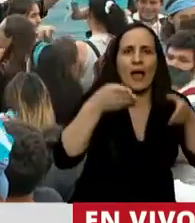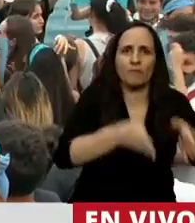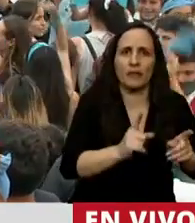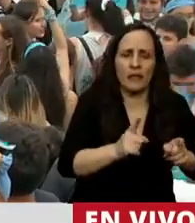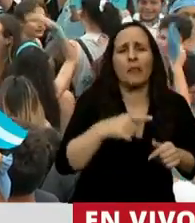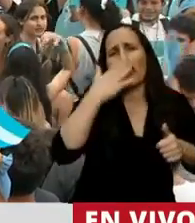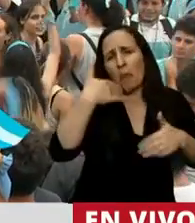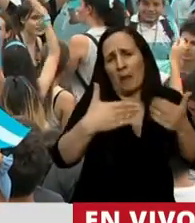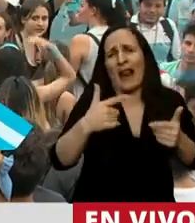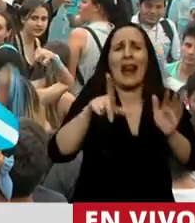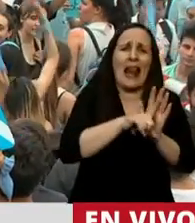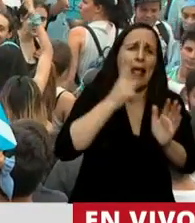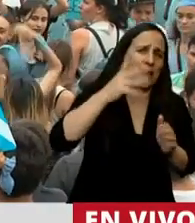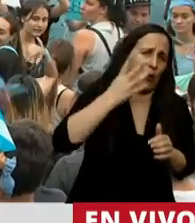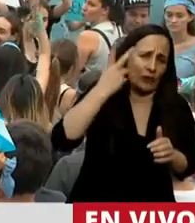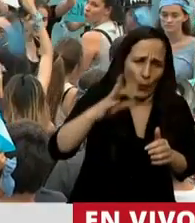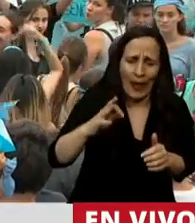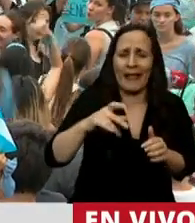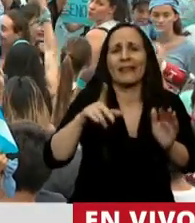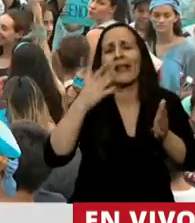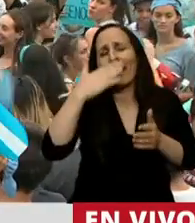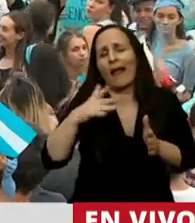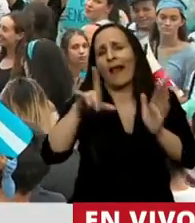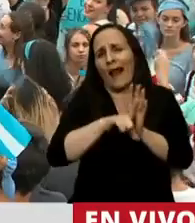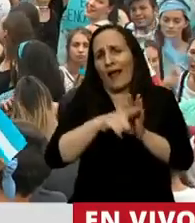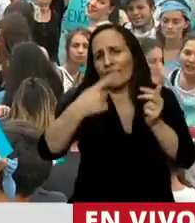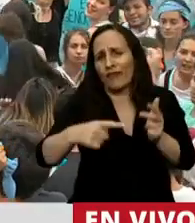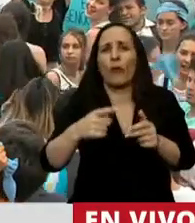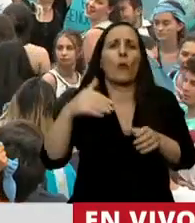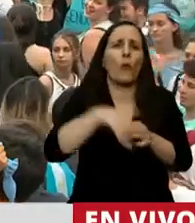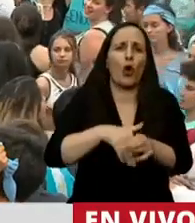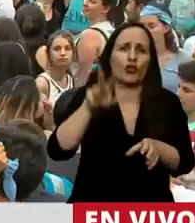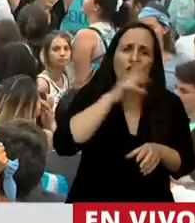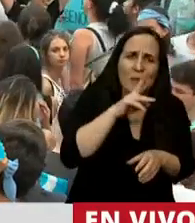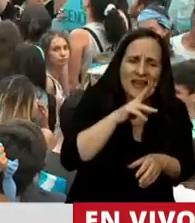ley 1420, siguió con el voto femenino,